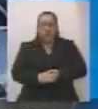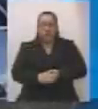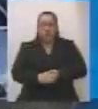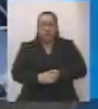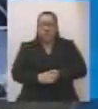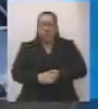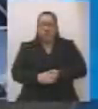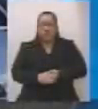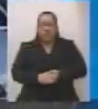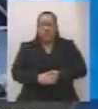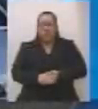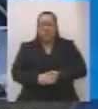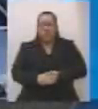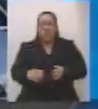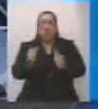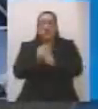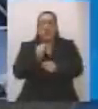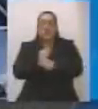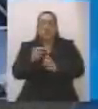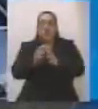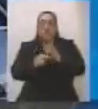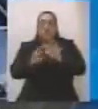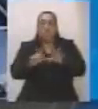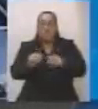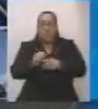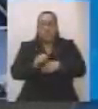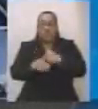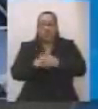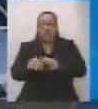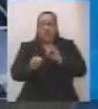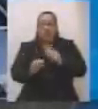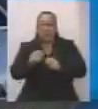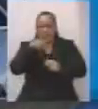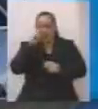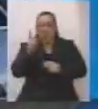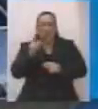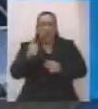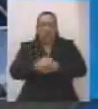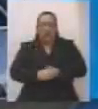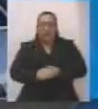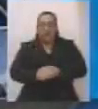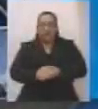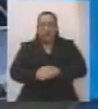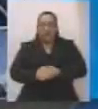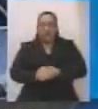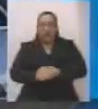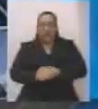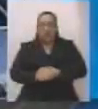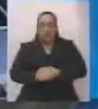básicamente, la producción de programas de cómputo en las economías emergentes es ineficiente,